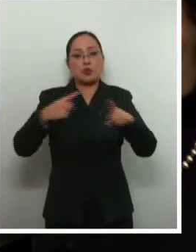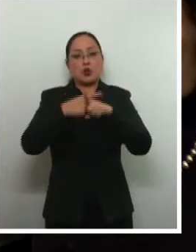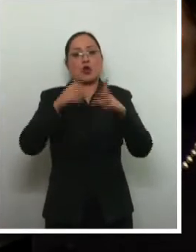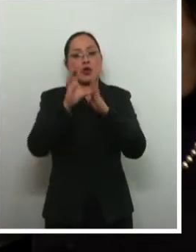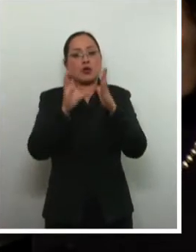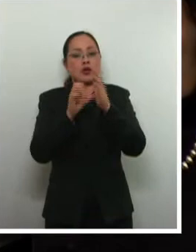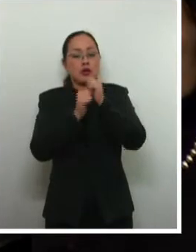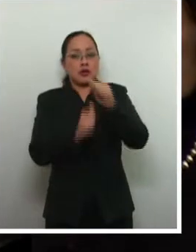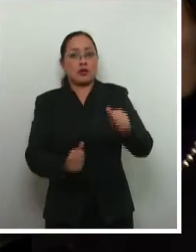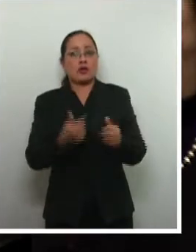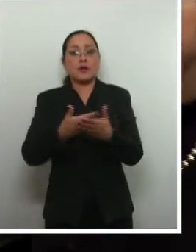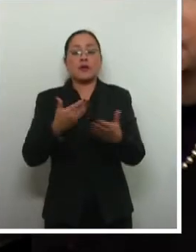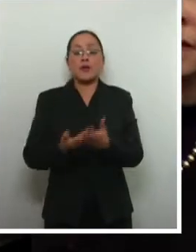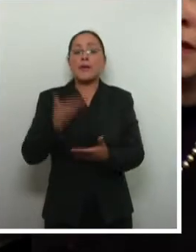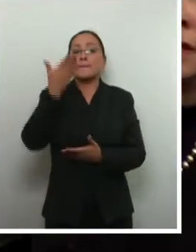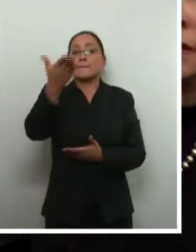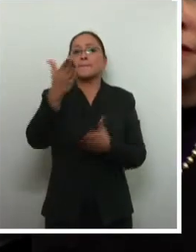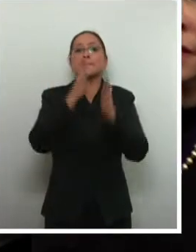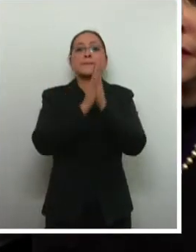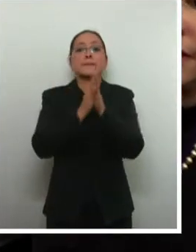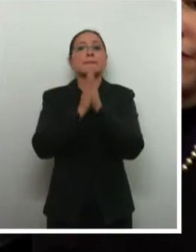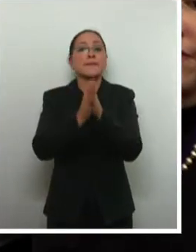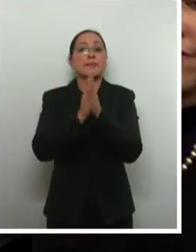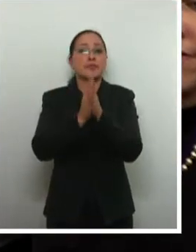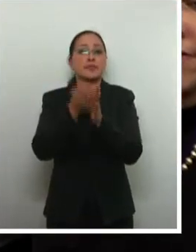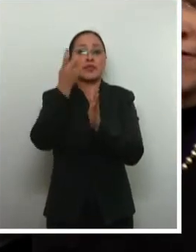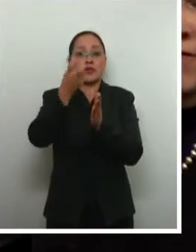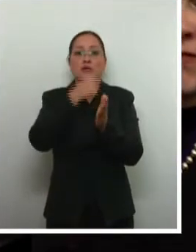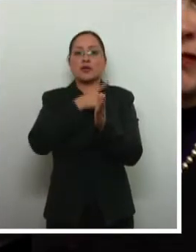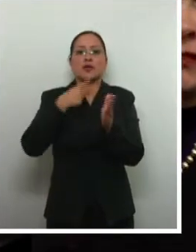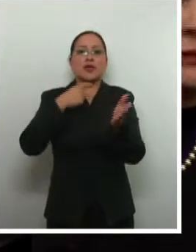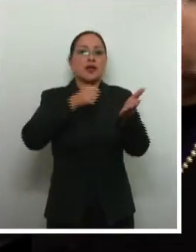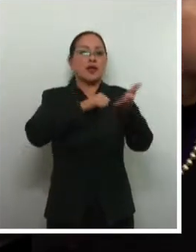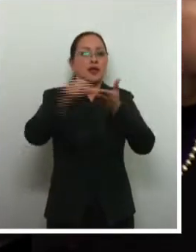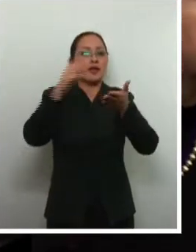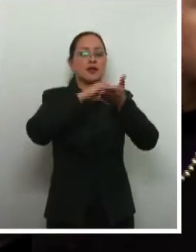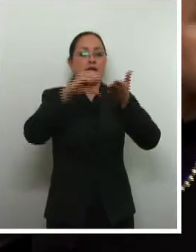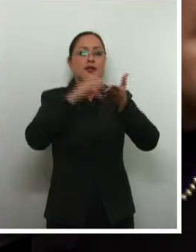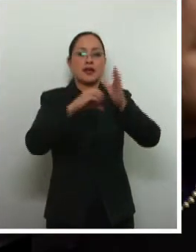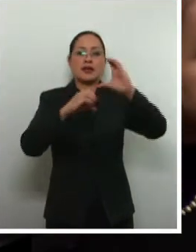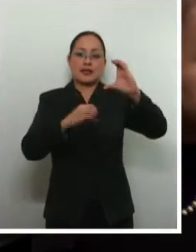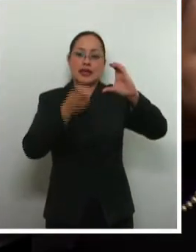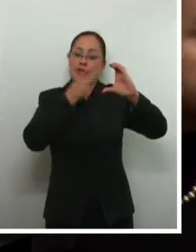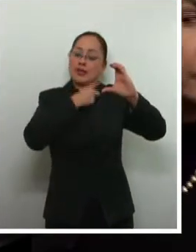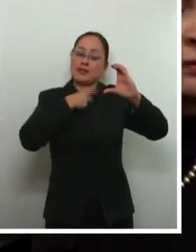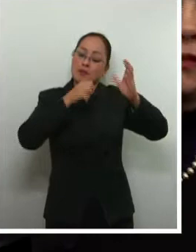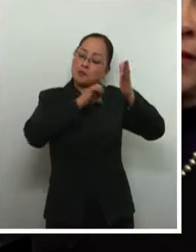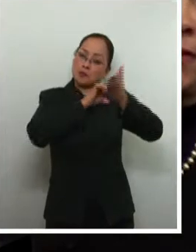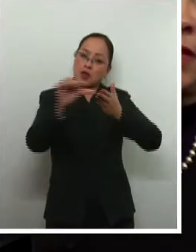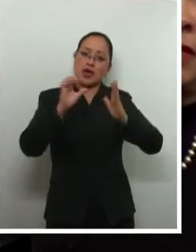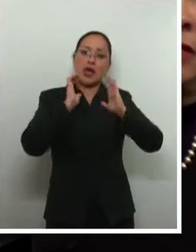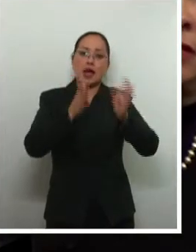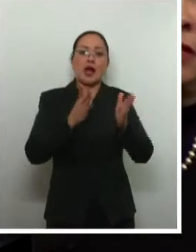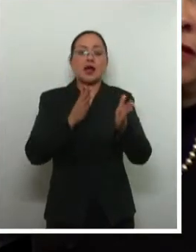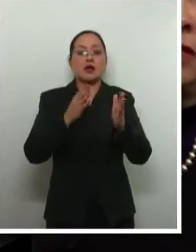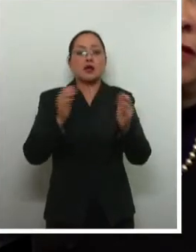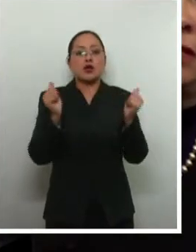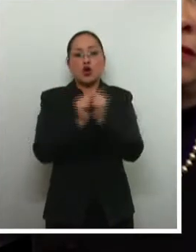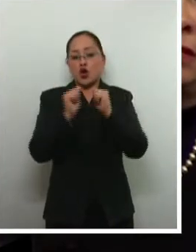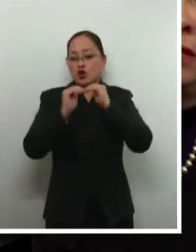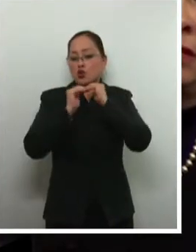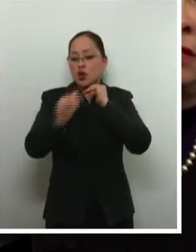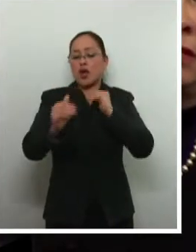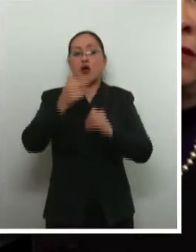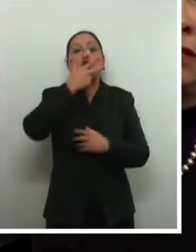anticonstitucional. Les pido por favor que eliminemos este apartado C y que dejemos en igualdad